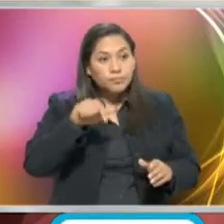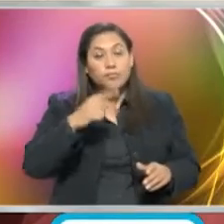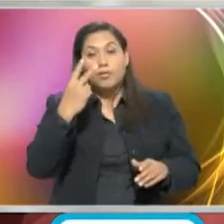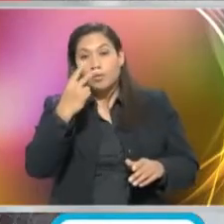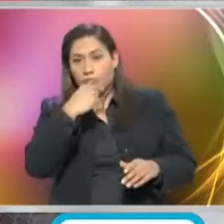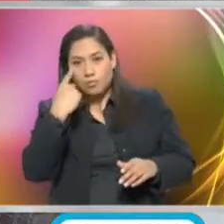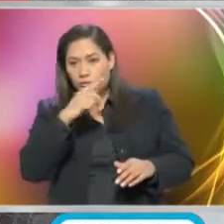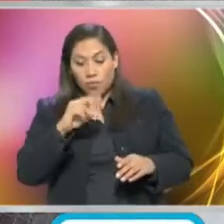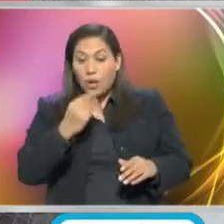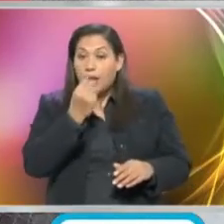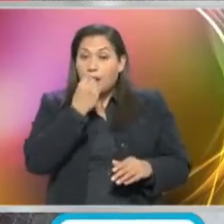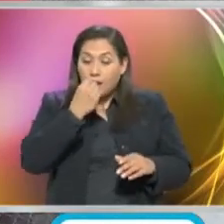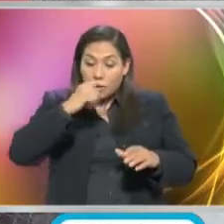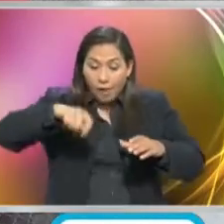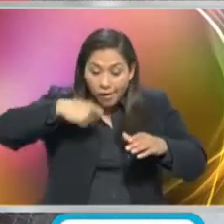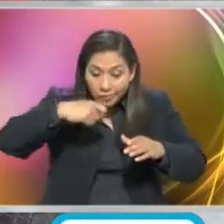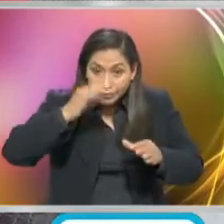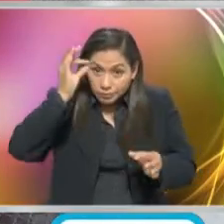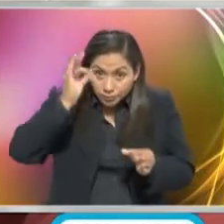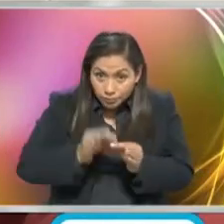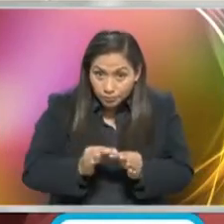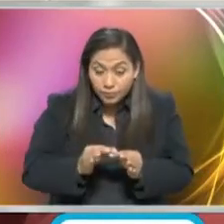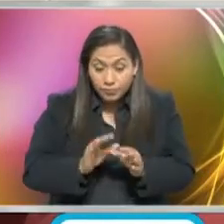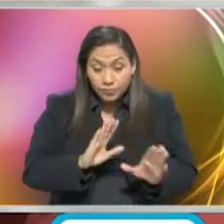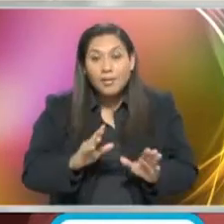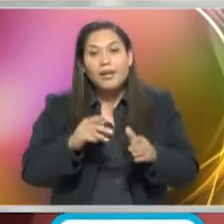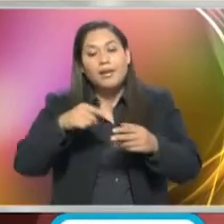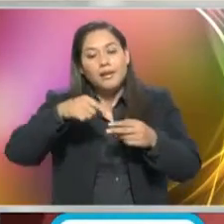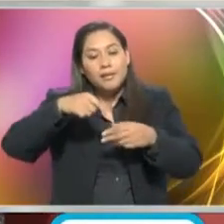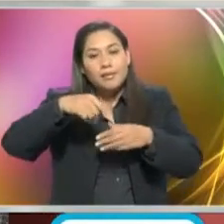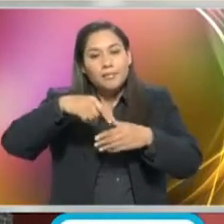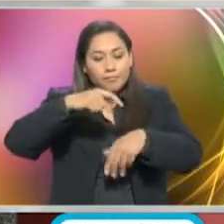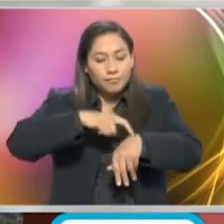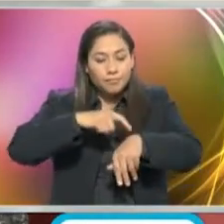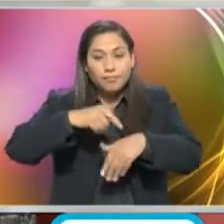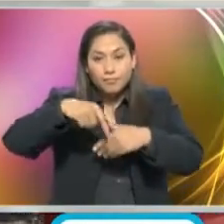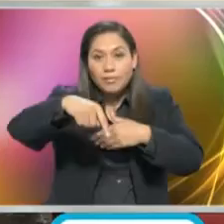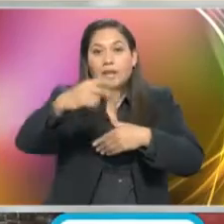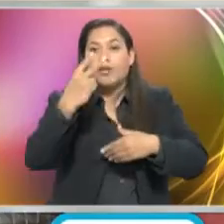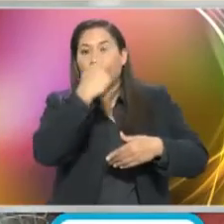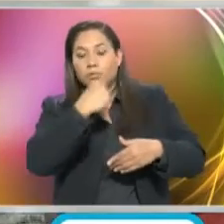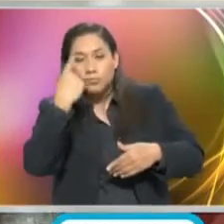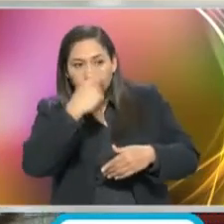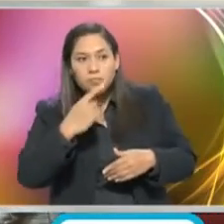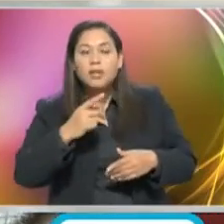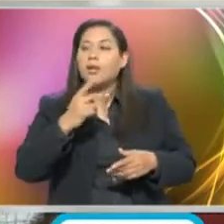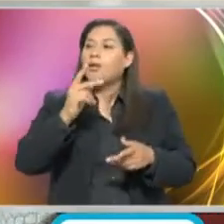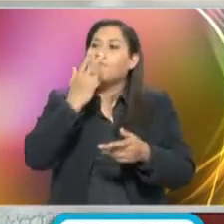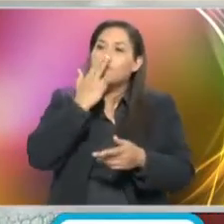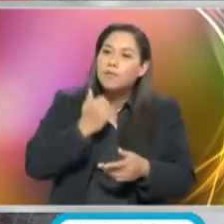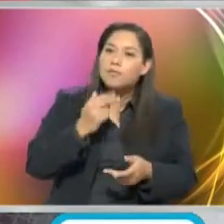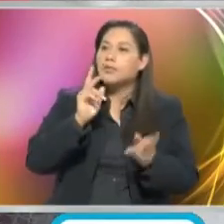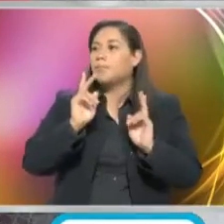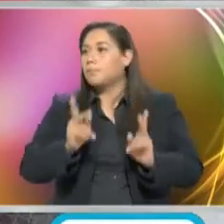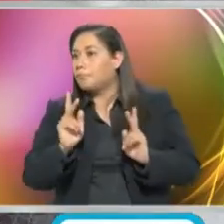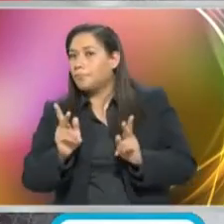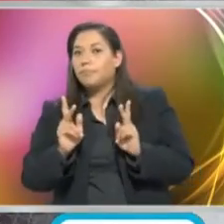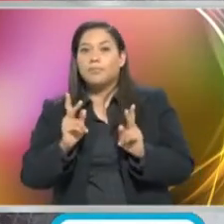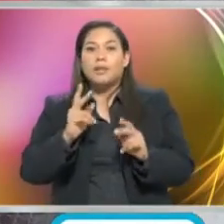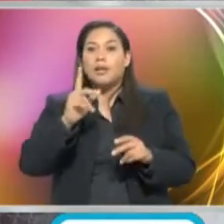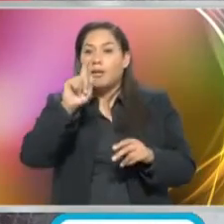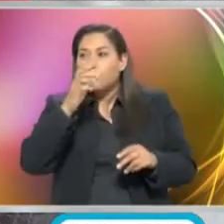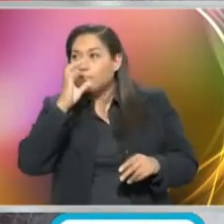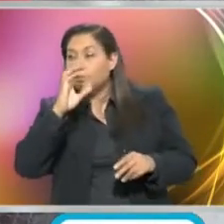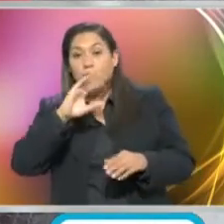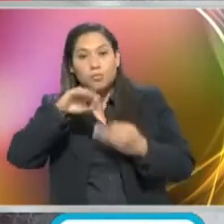a cenar. No, de que terminas de cenar. De que Ok. terminas de cenar. Entonces, Desde esto, que terminó el postre, la plática, todo, el café, hasta 2 los horas. líquidos. ¿Por